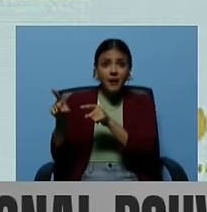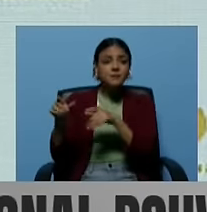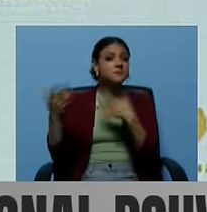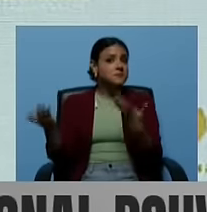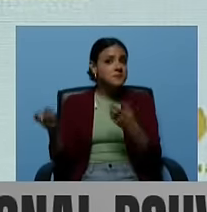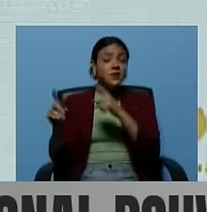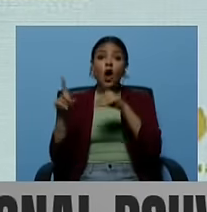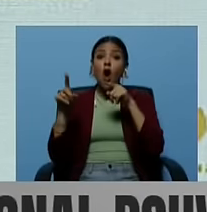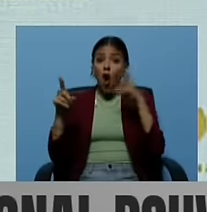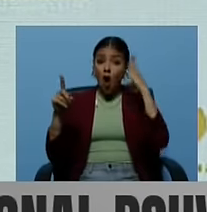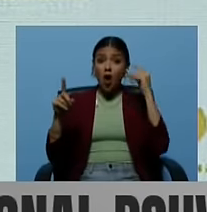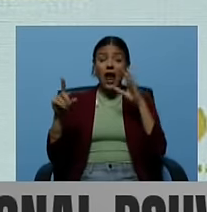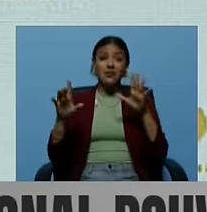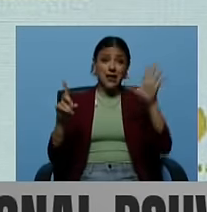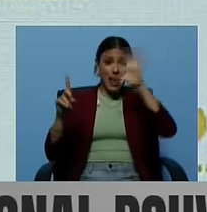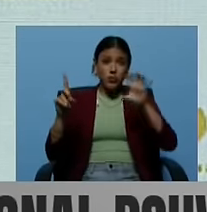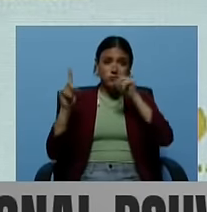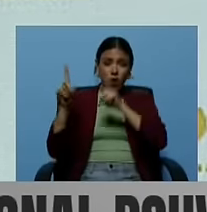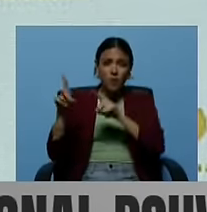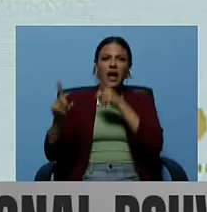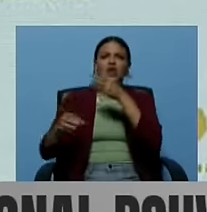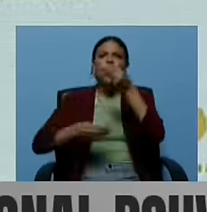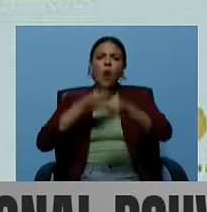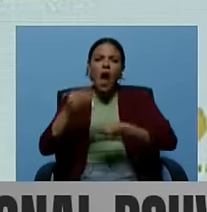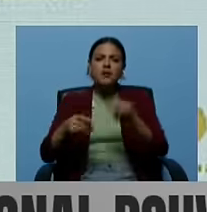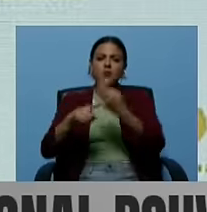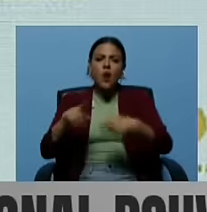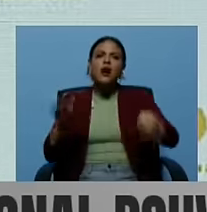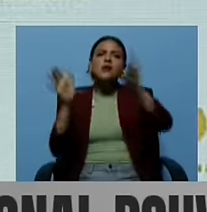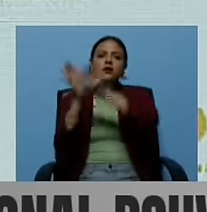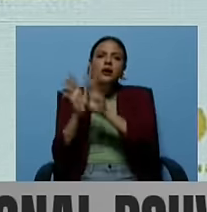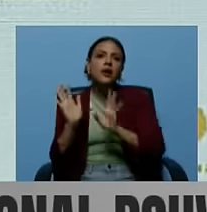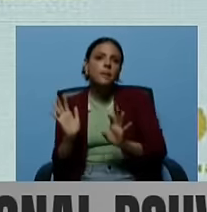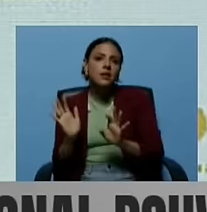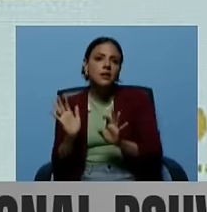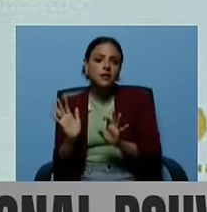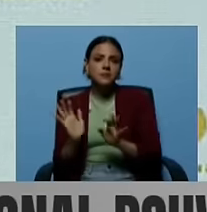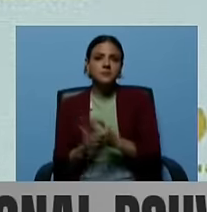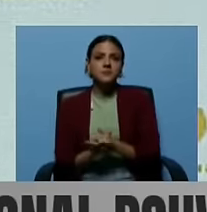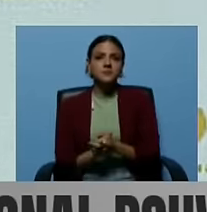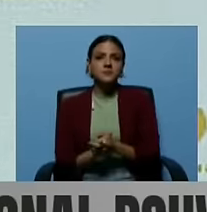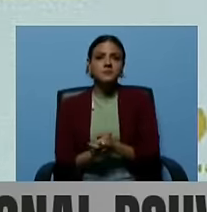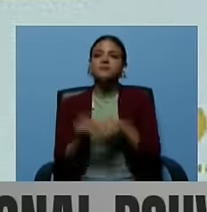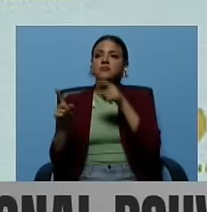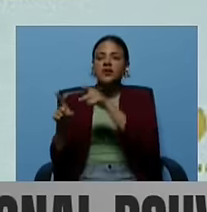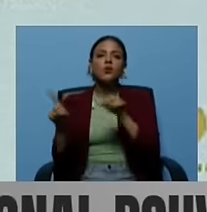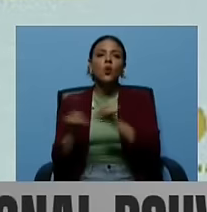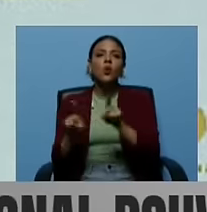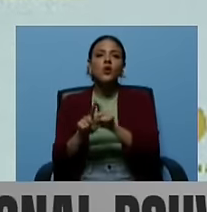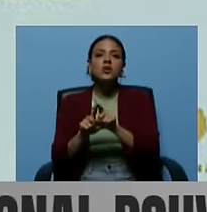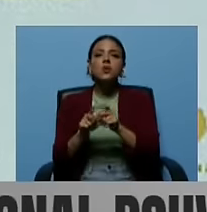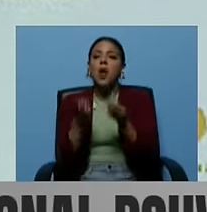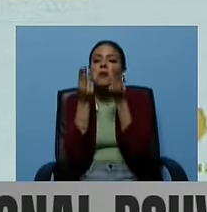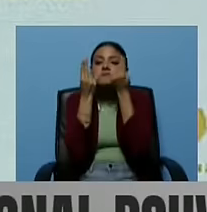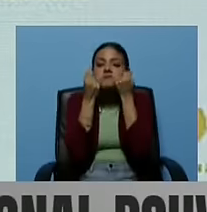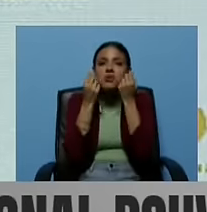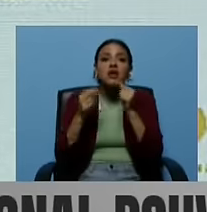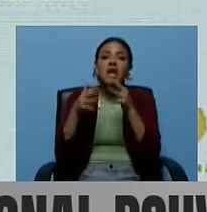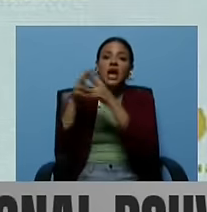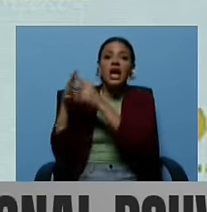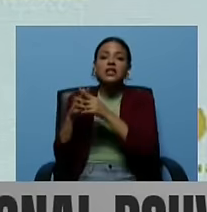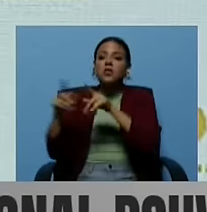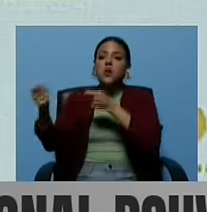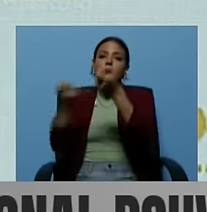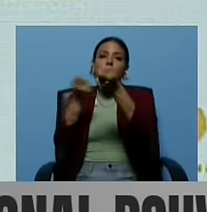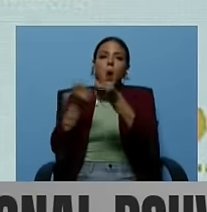Son muy bajos ellos, reiteradamente. Son de los peones que utiliza el imperialismo en buena parte